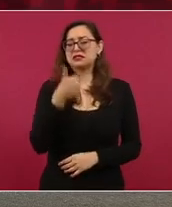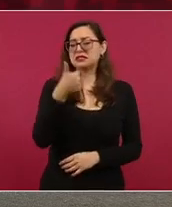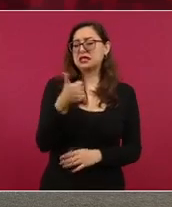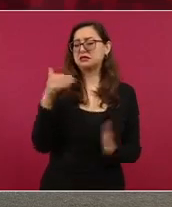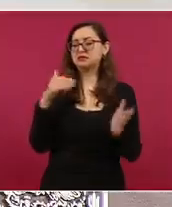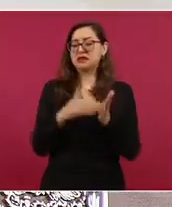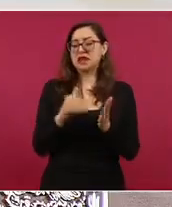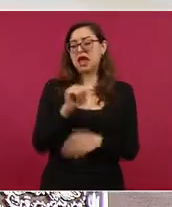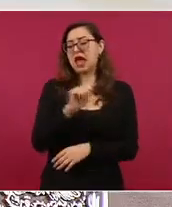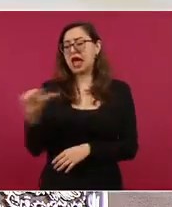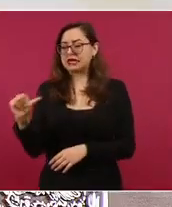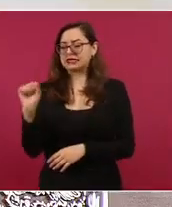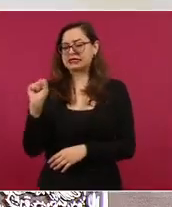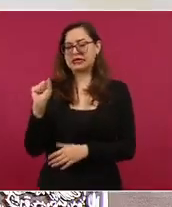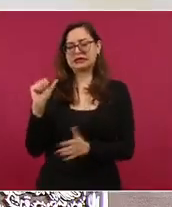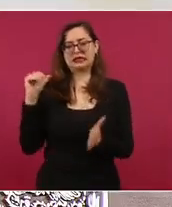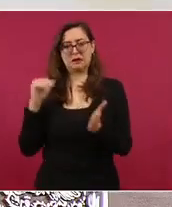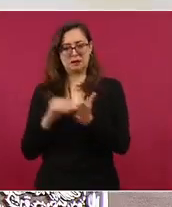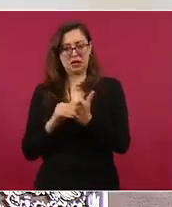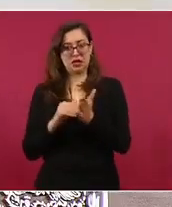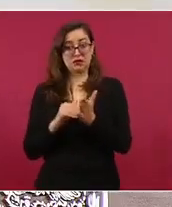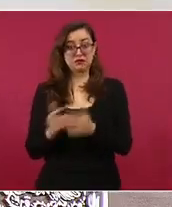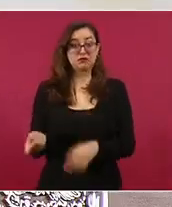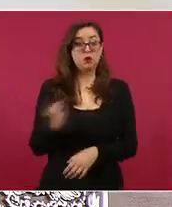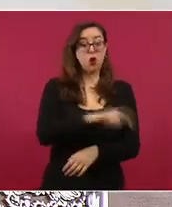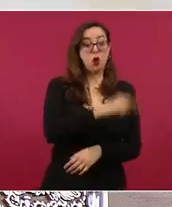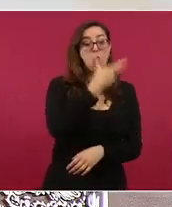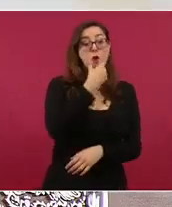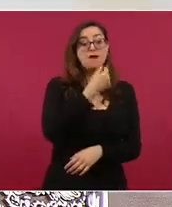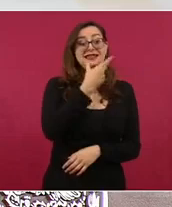6,000 y 60,000 pesos, mientras un hombre puede ganar desde